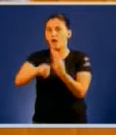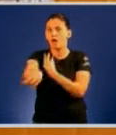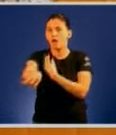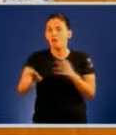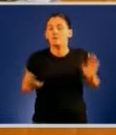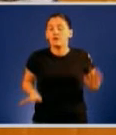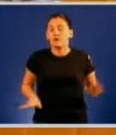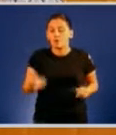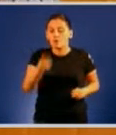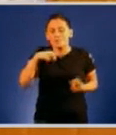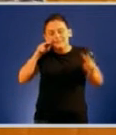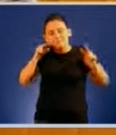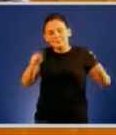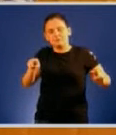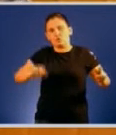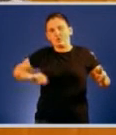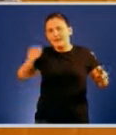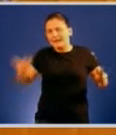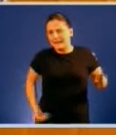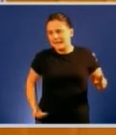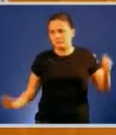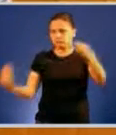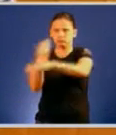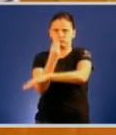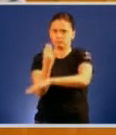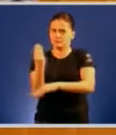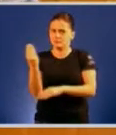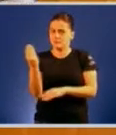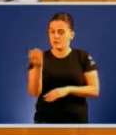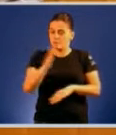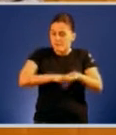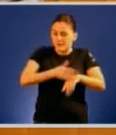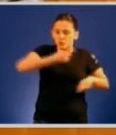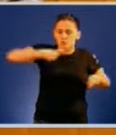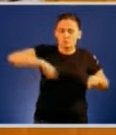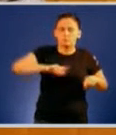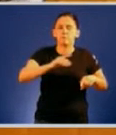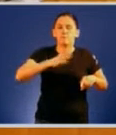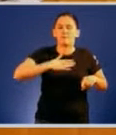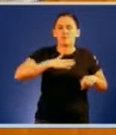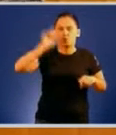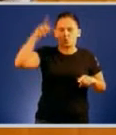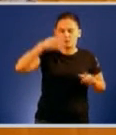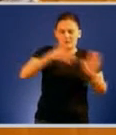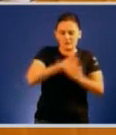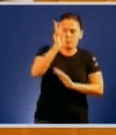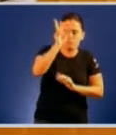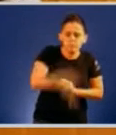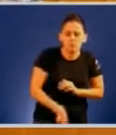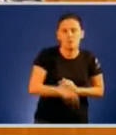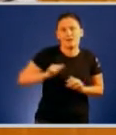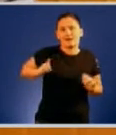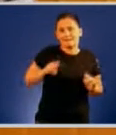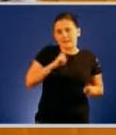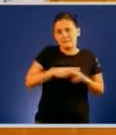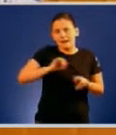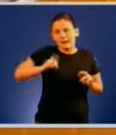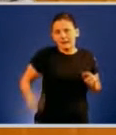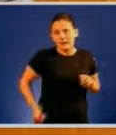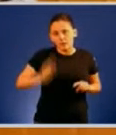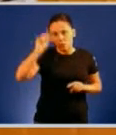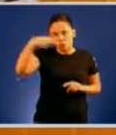claro que o noso perspectiva de riqueza non coincide. Para nós, o patrimonio cultural é, ante todo, riqueza